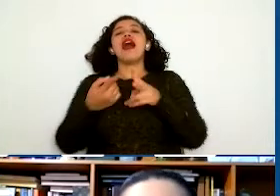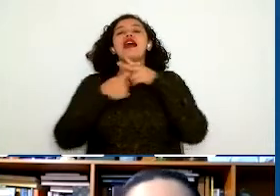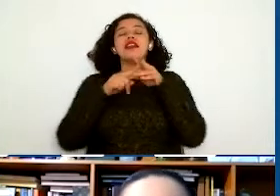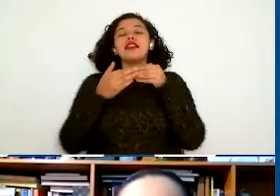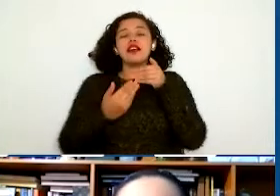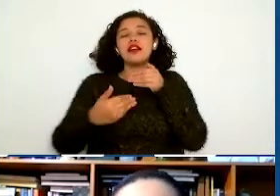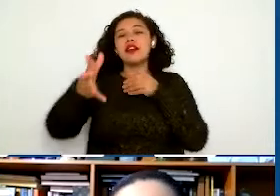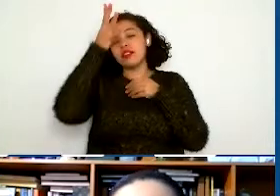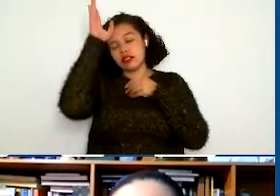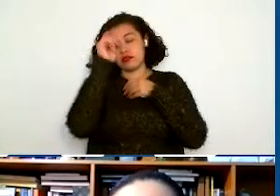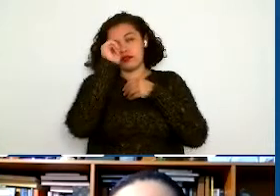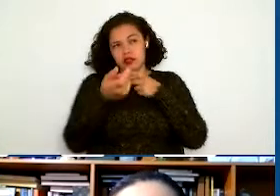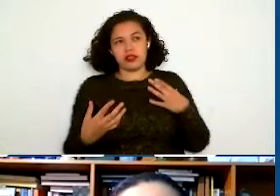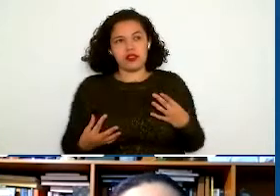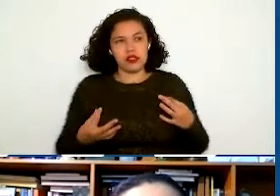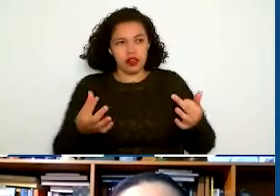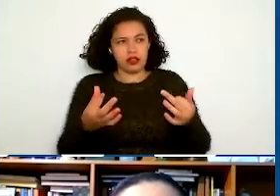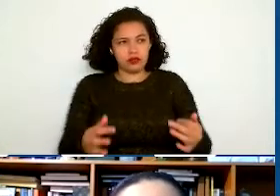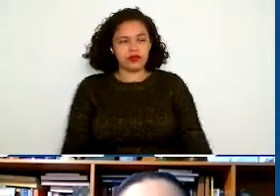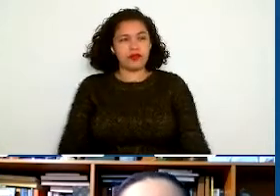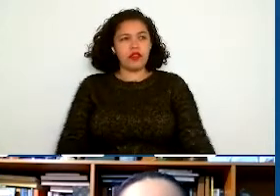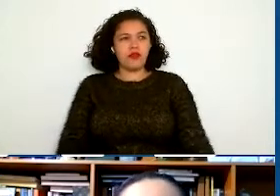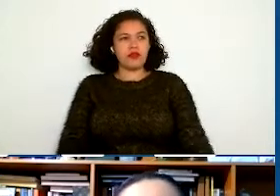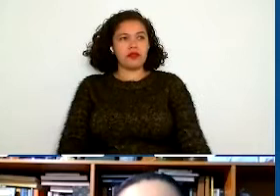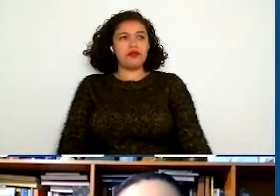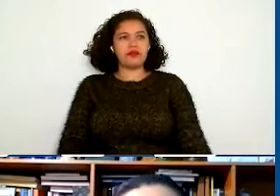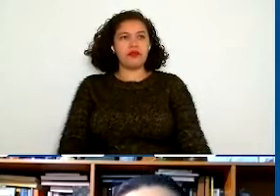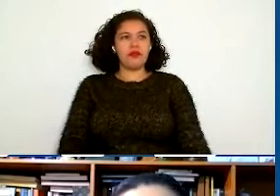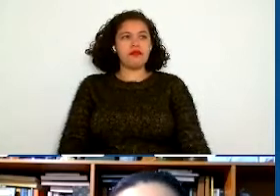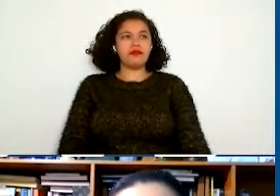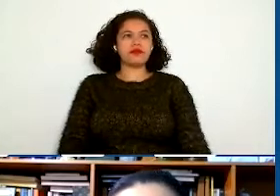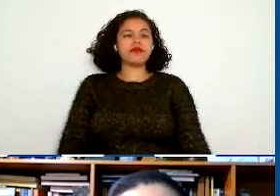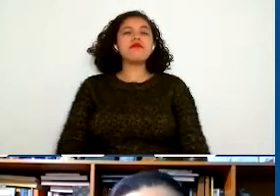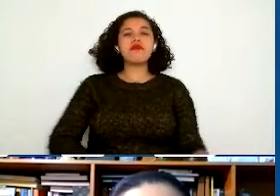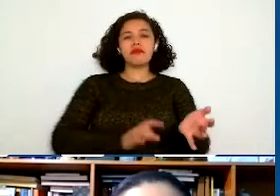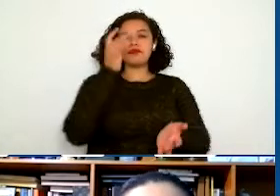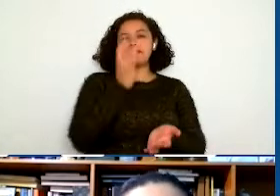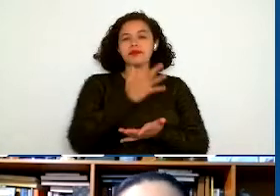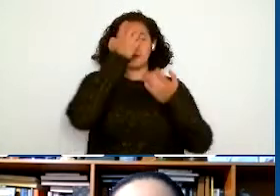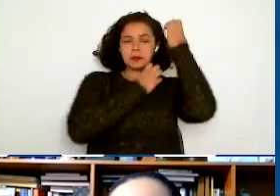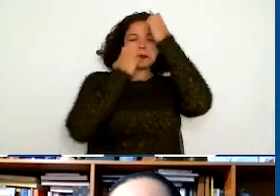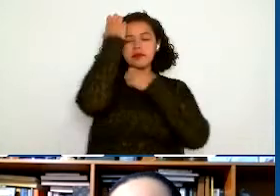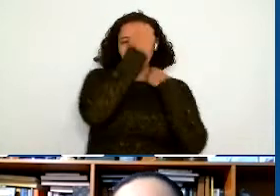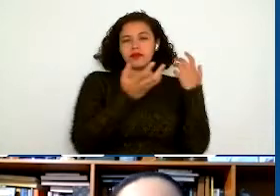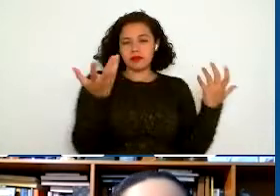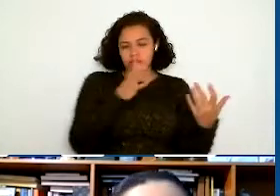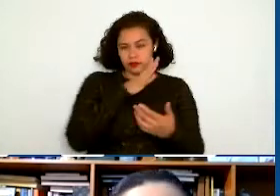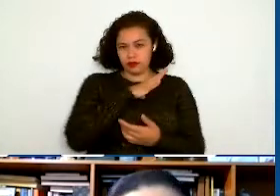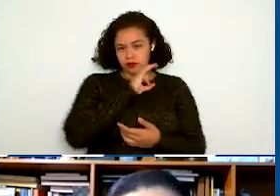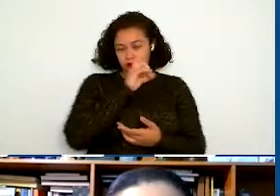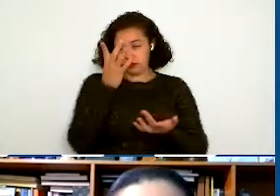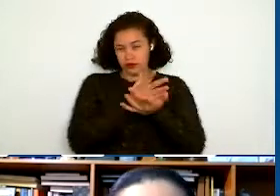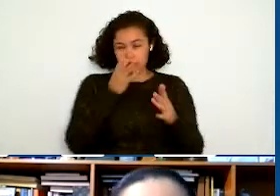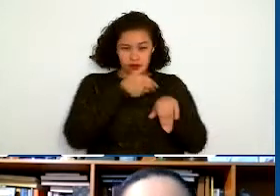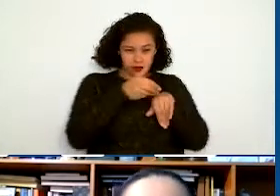este término de calidad, que no solamente implica, pues, evaluar, ¿no?, en términos muy cuantitativos o